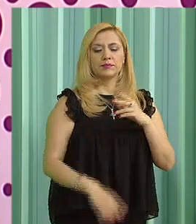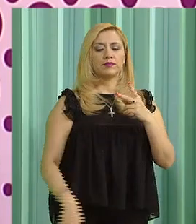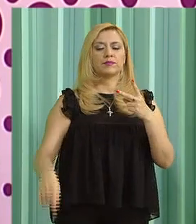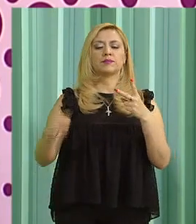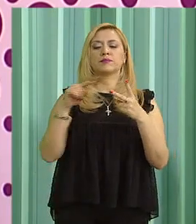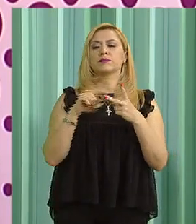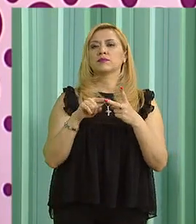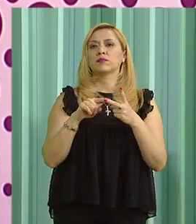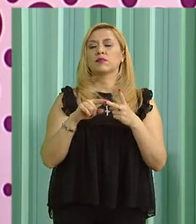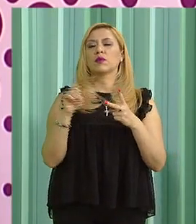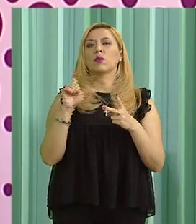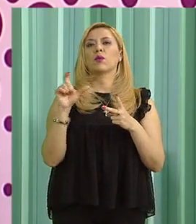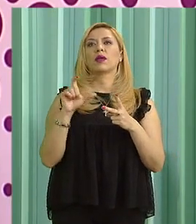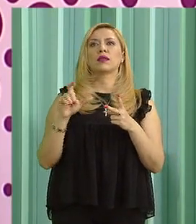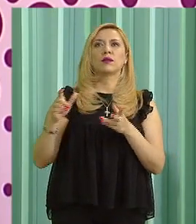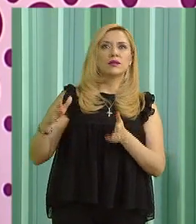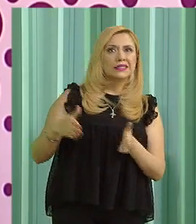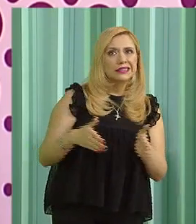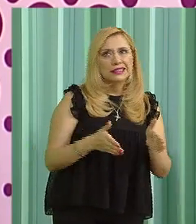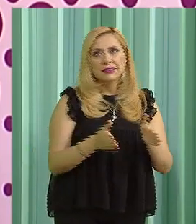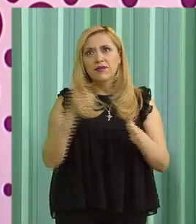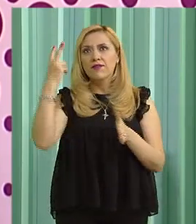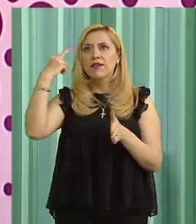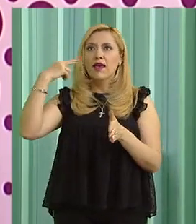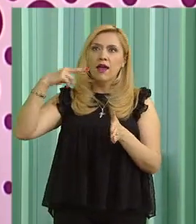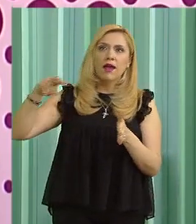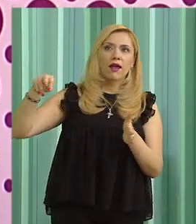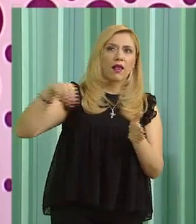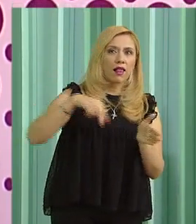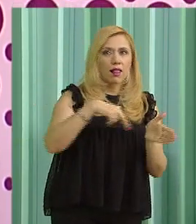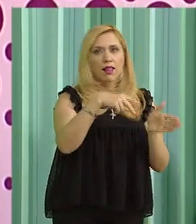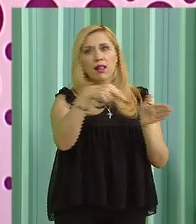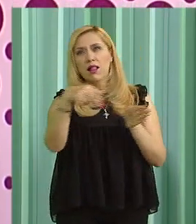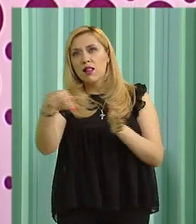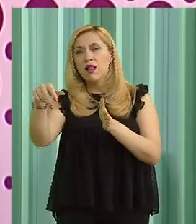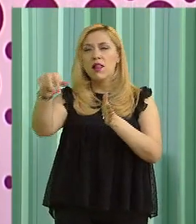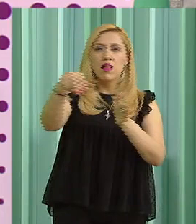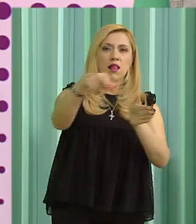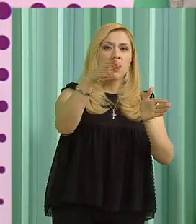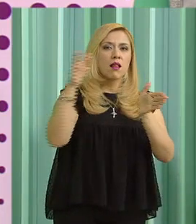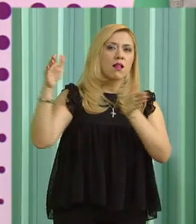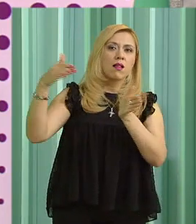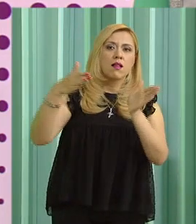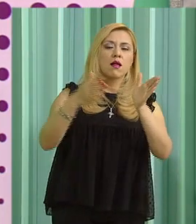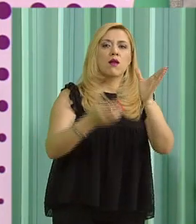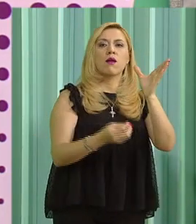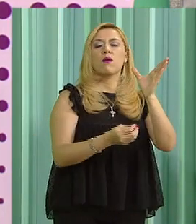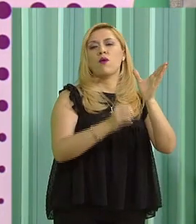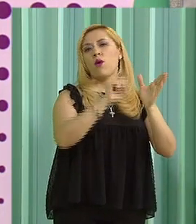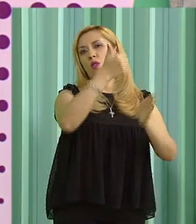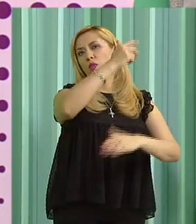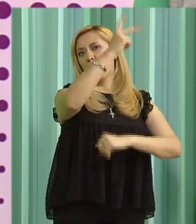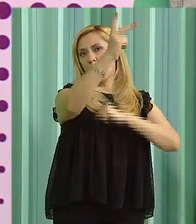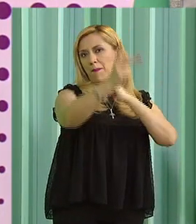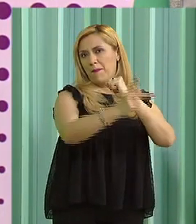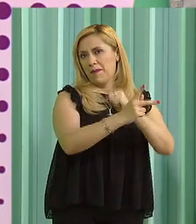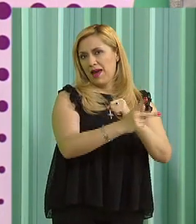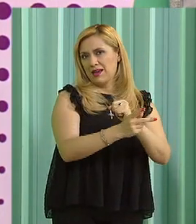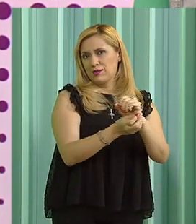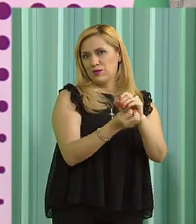de la transición, es decir, la jornada, la travesía hacia el nuevo país, hacia el nuevo lugar donde